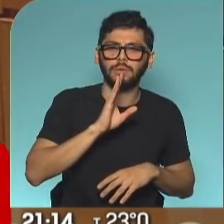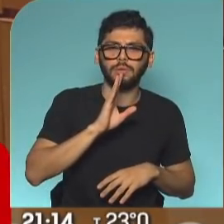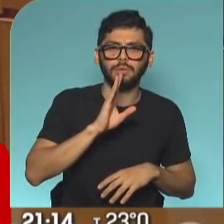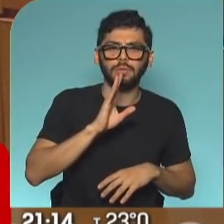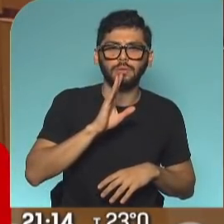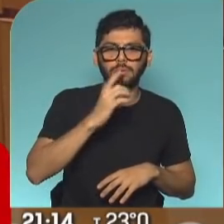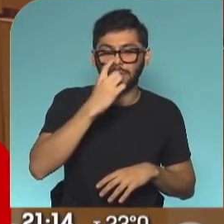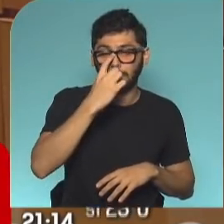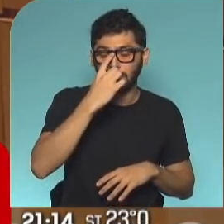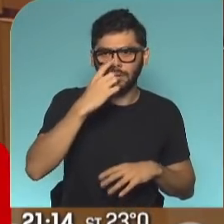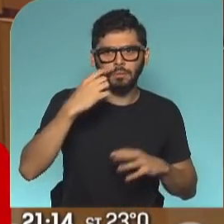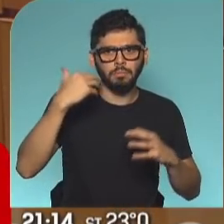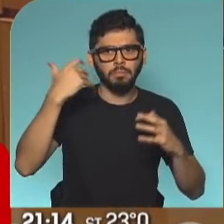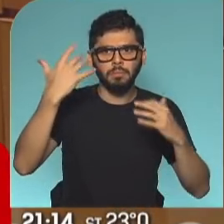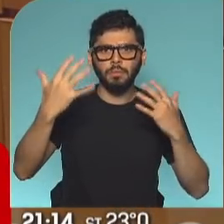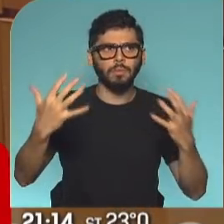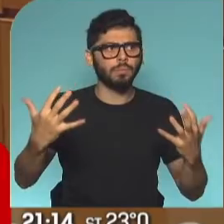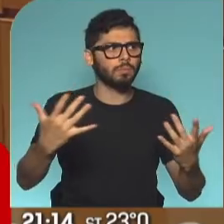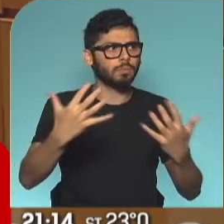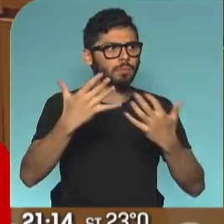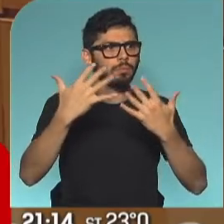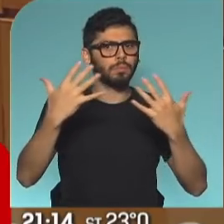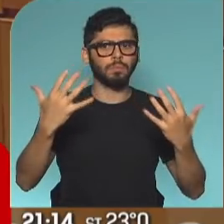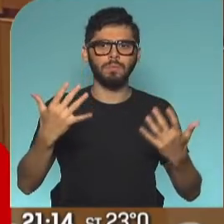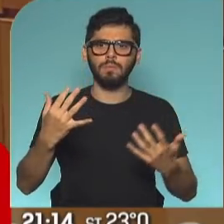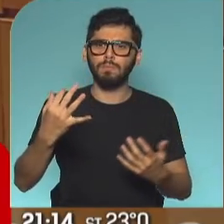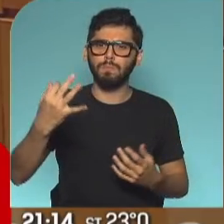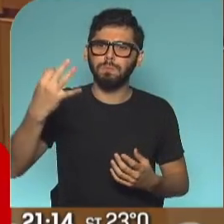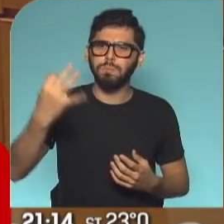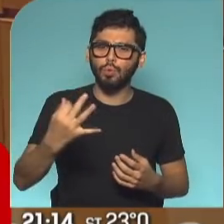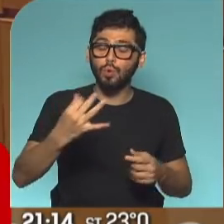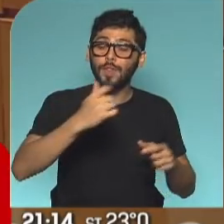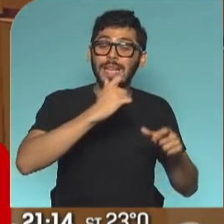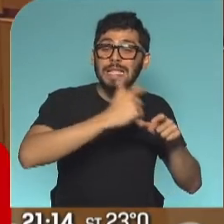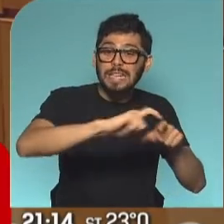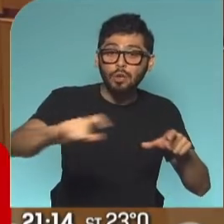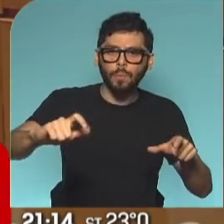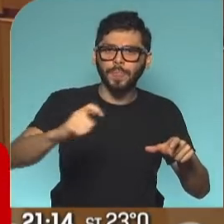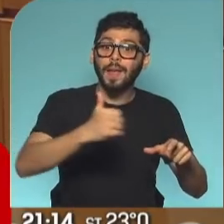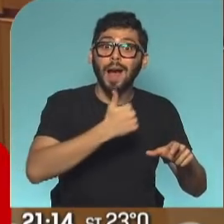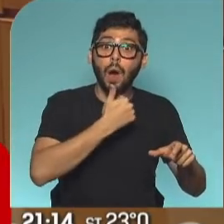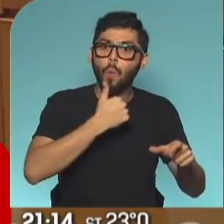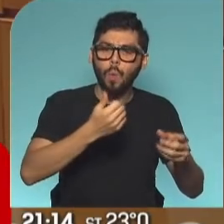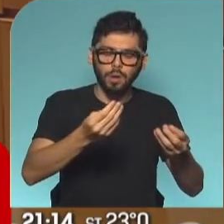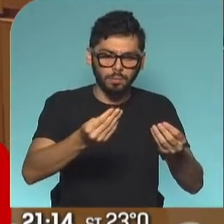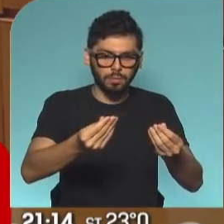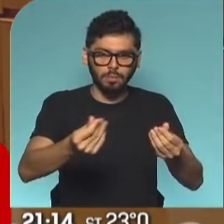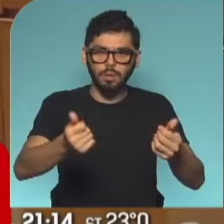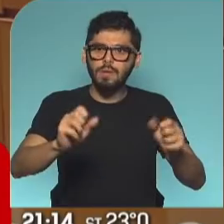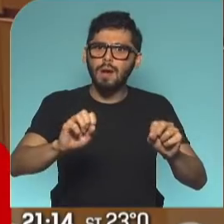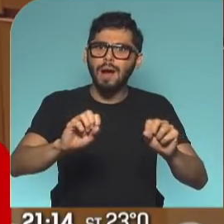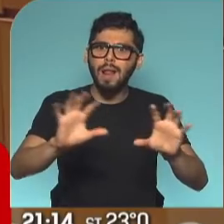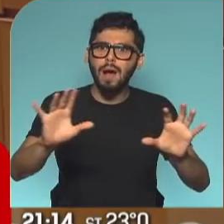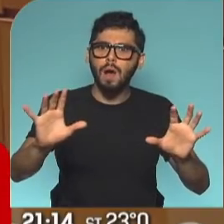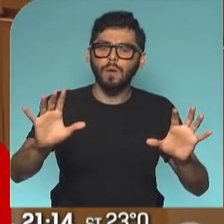el aire que se respiraba era más puro, el agua de los ríos era más clara, el